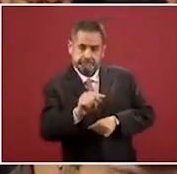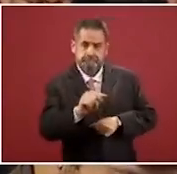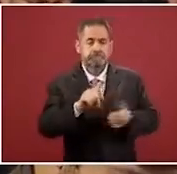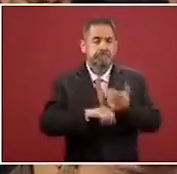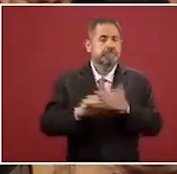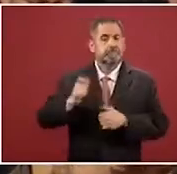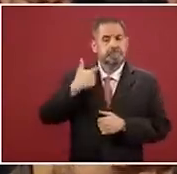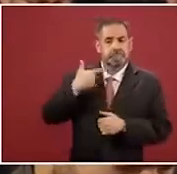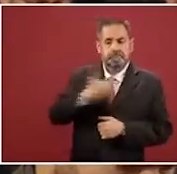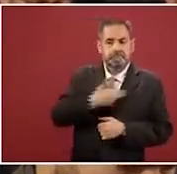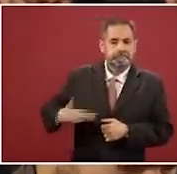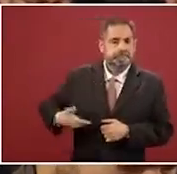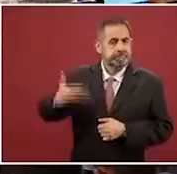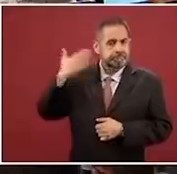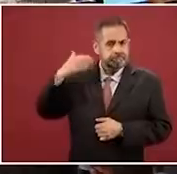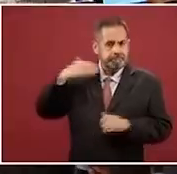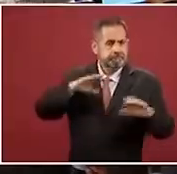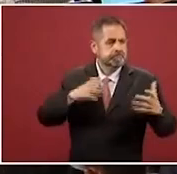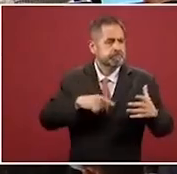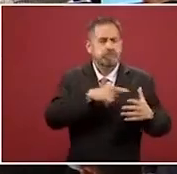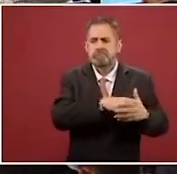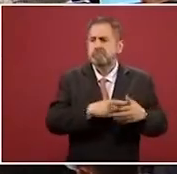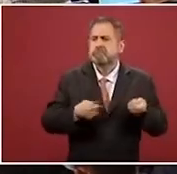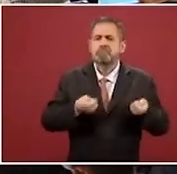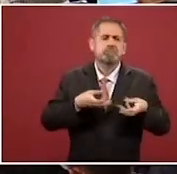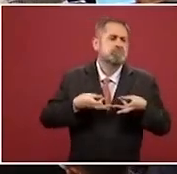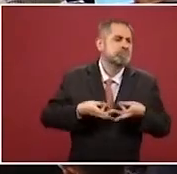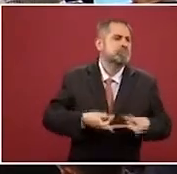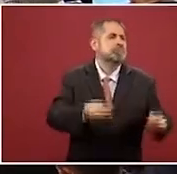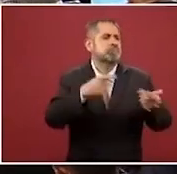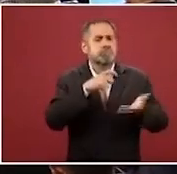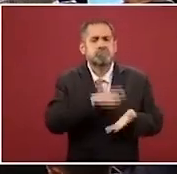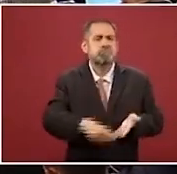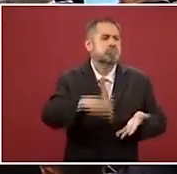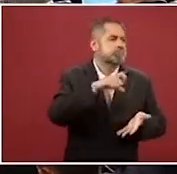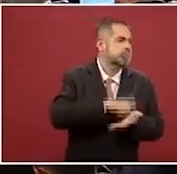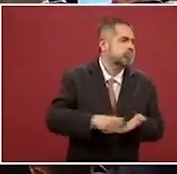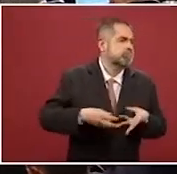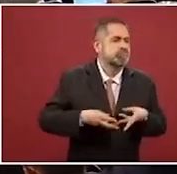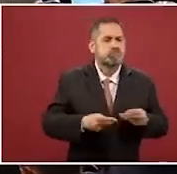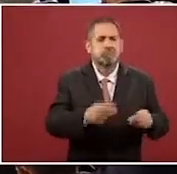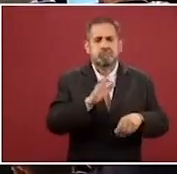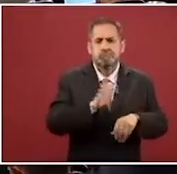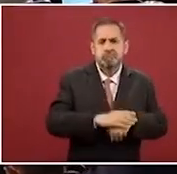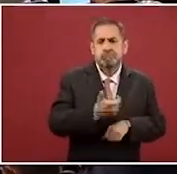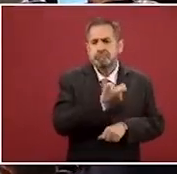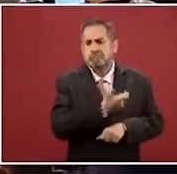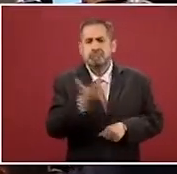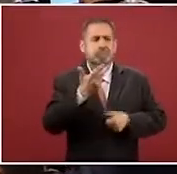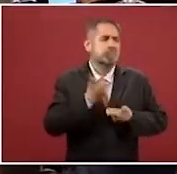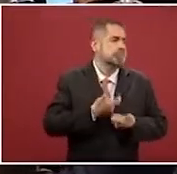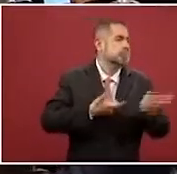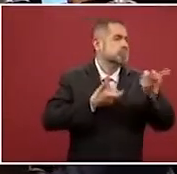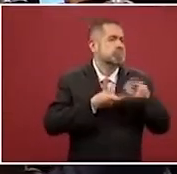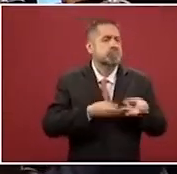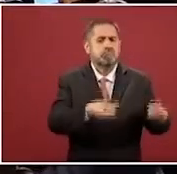sexenio anterior no tenían control para hacer compras públicas, y esto pues se prestó a sobreprecios, se prestó